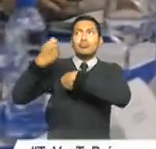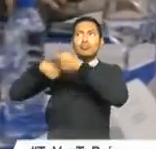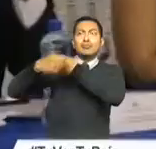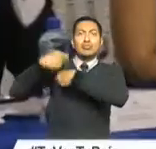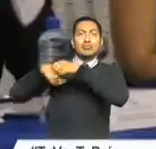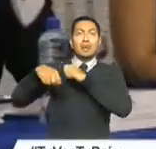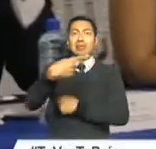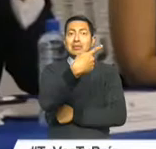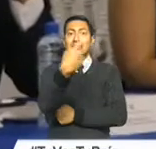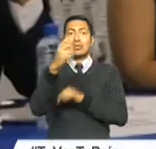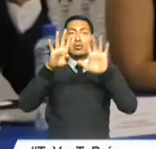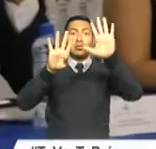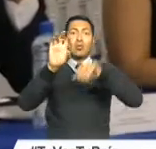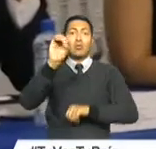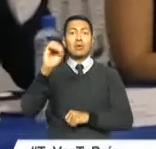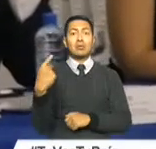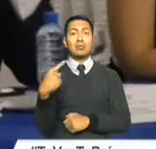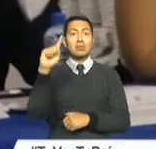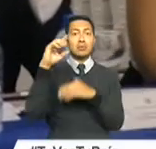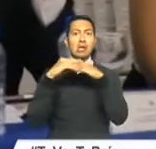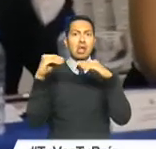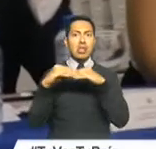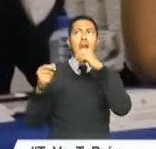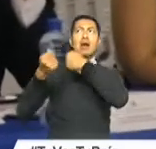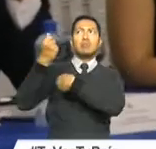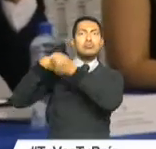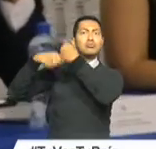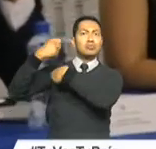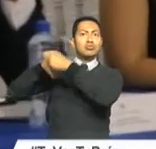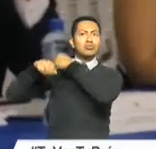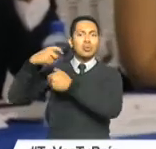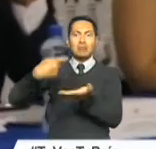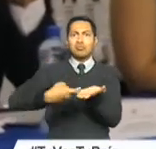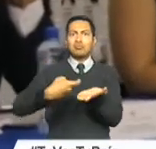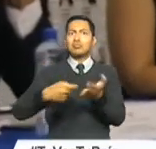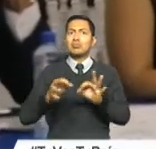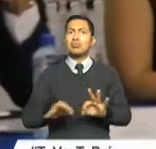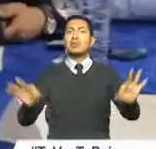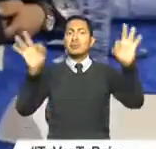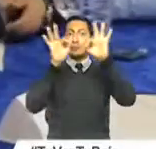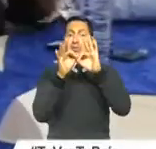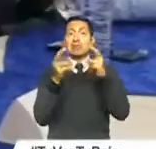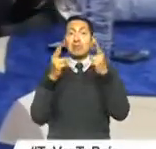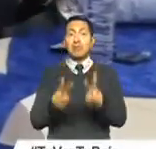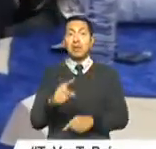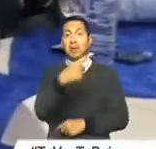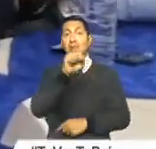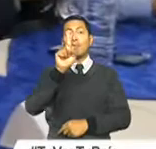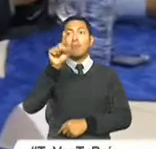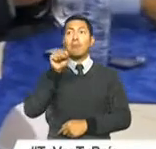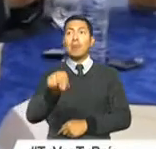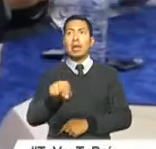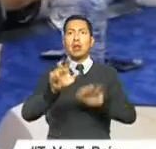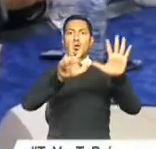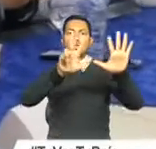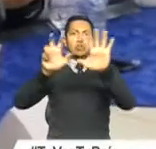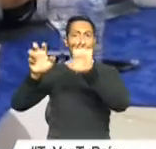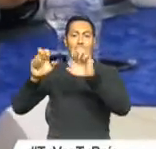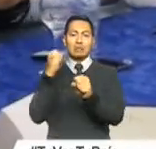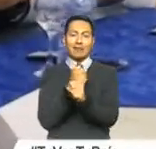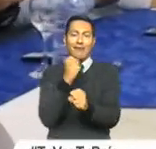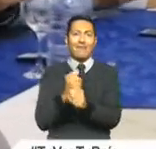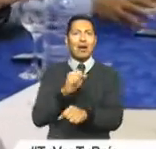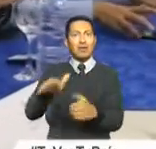1.190 millones de dólares por exportaciones y ha generado más de 1.800.000 plazas de empleos directos. El